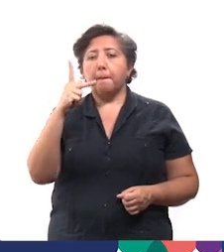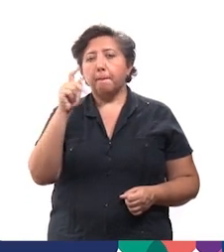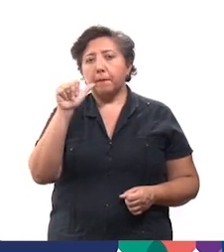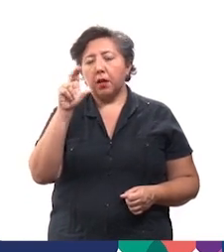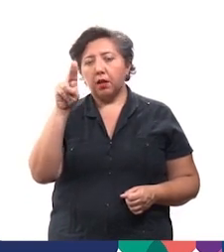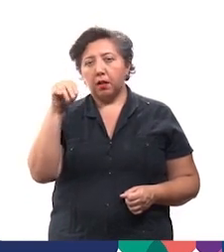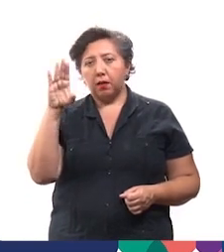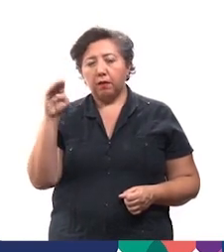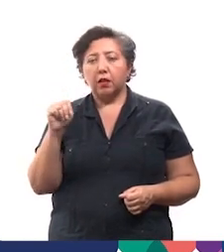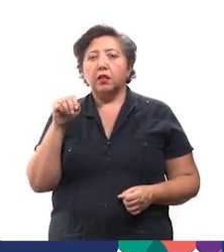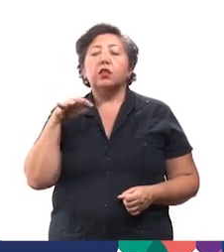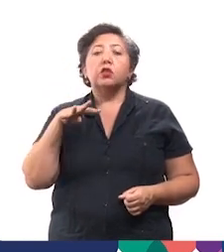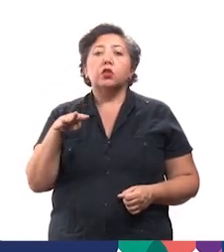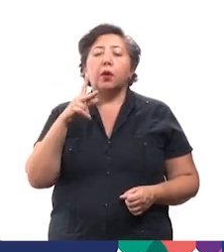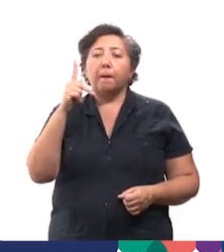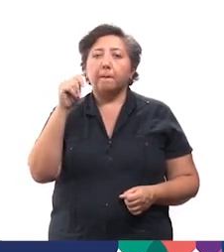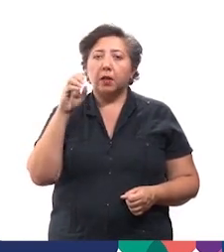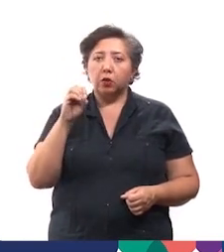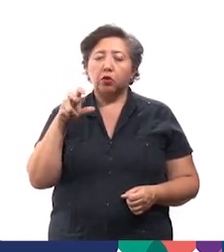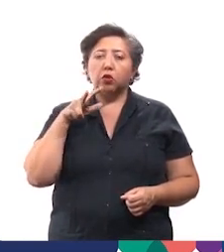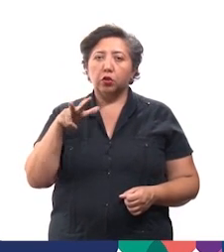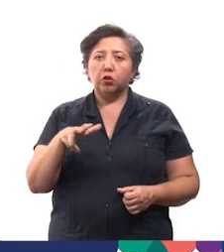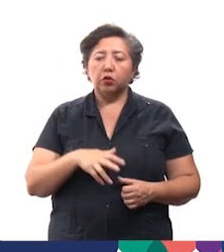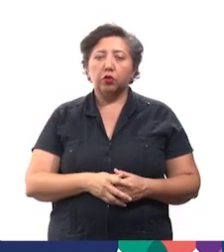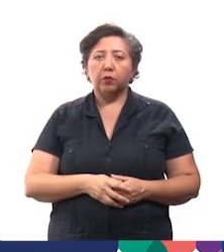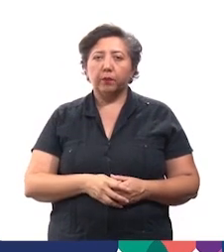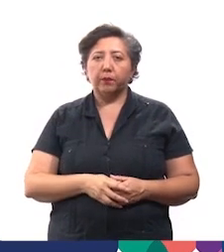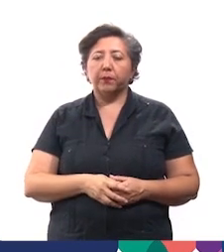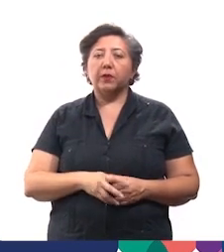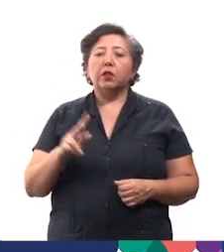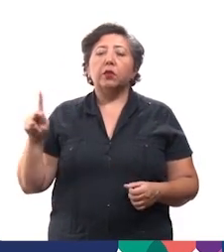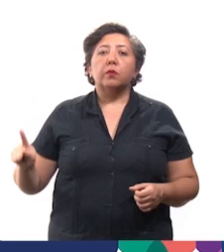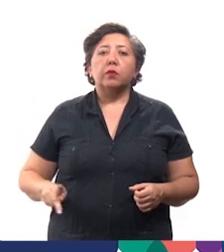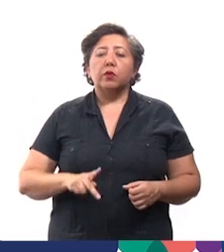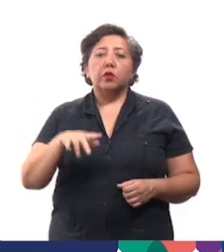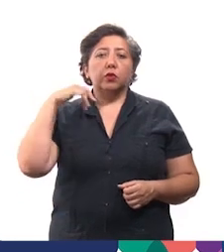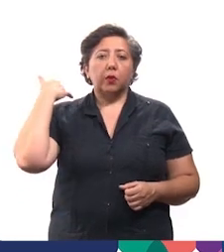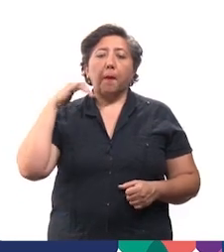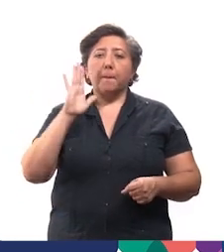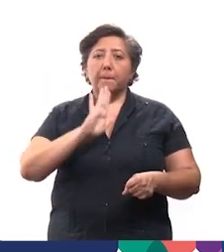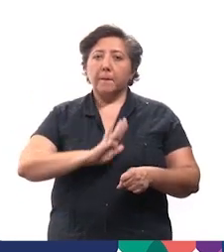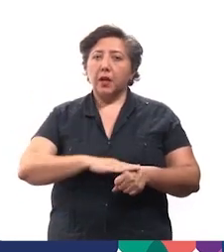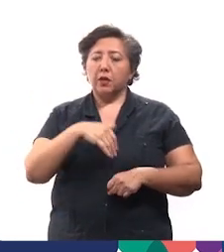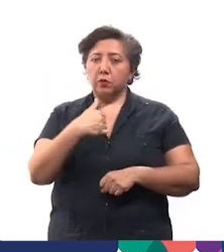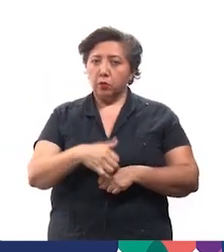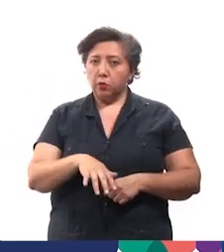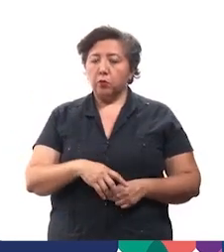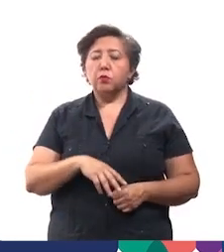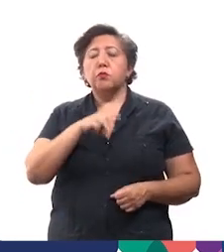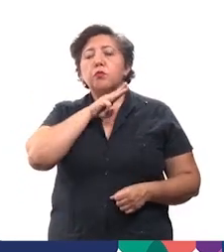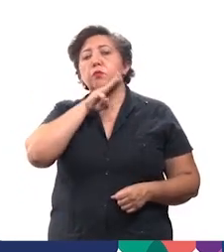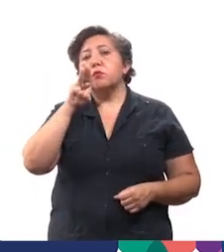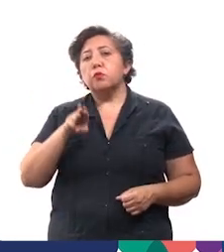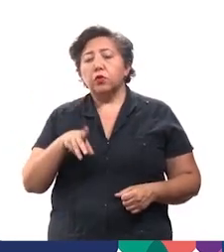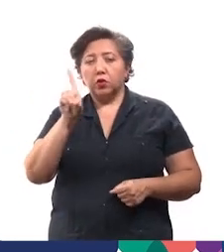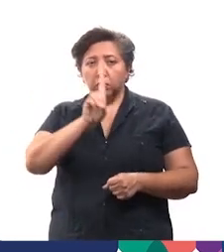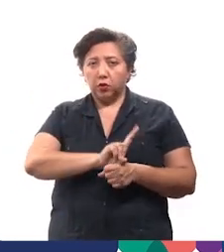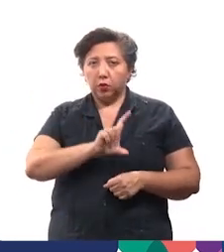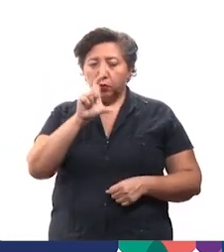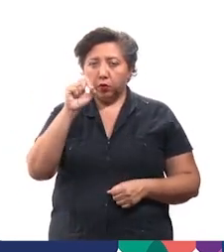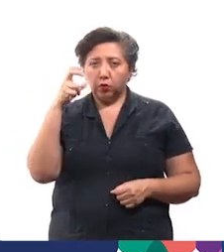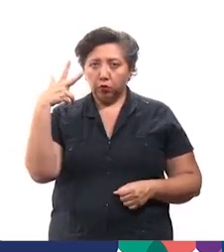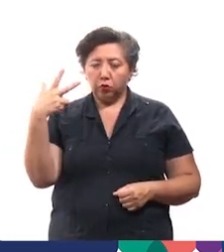Panabá 19, Peto 18. Los municipios de Yucatán con mayor número de defunciones al día